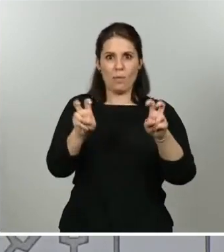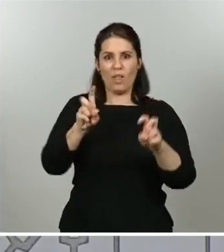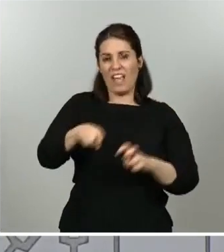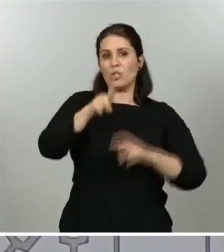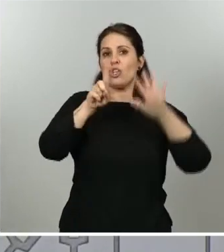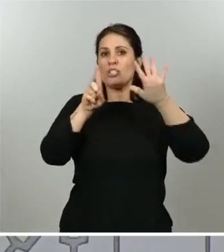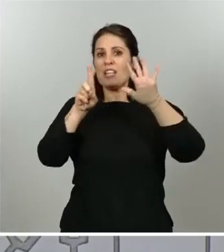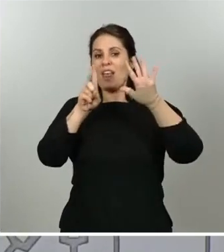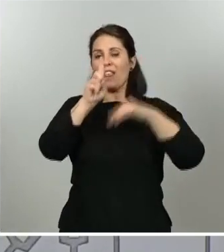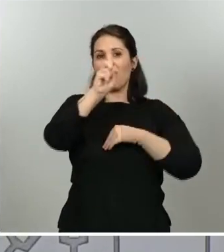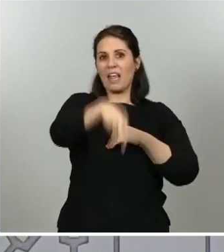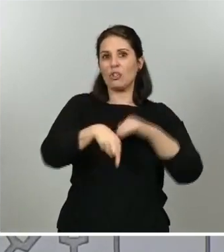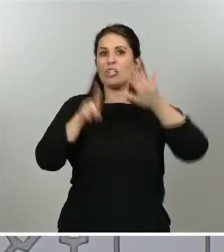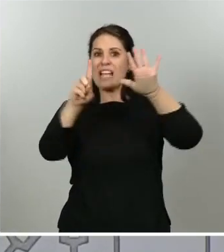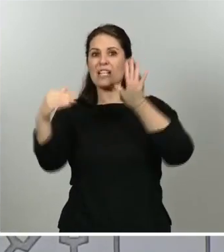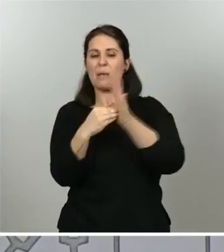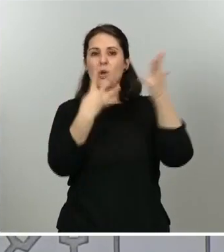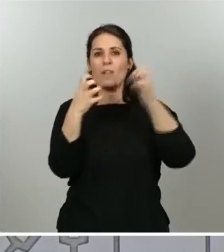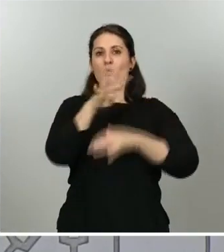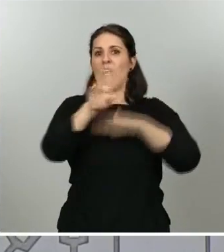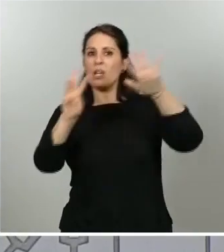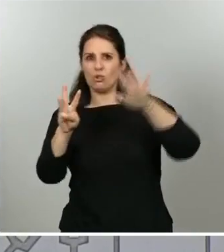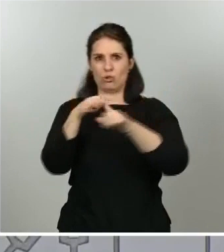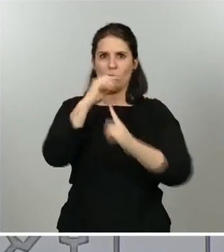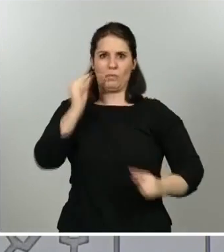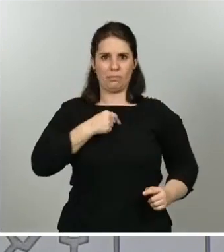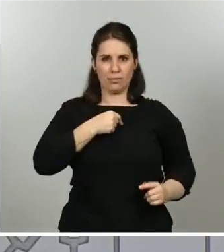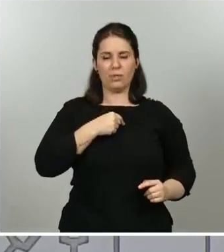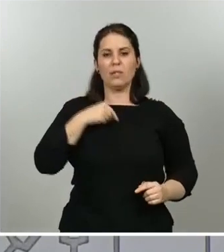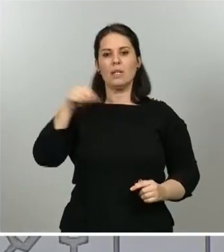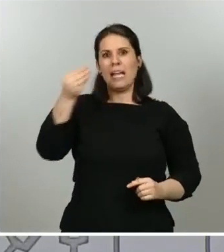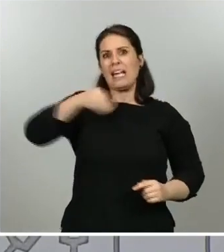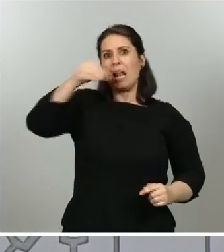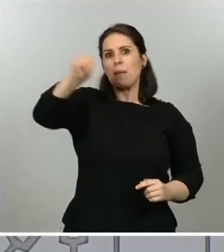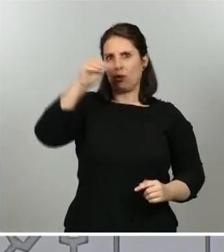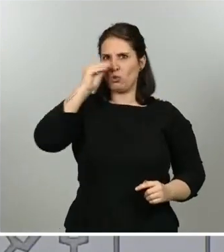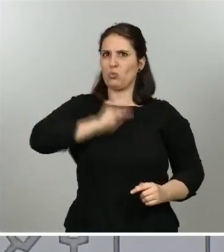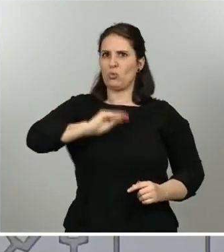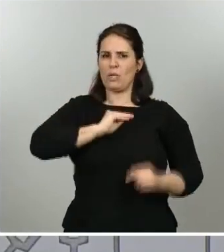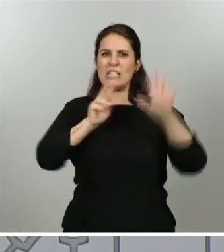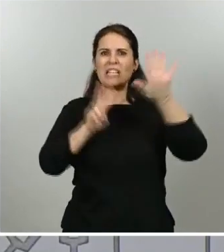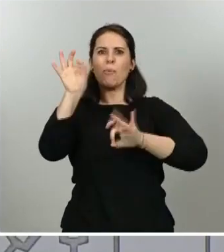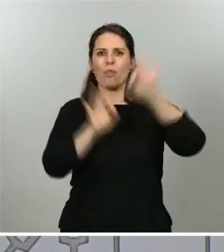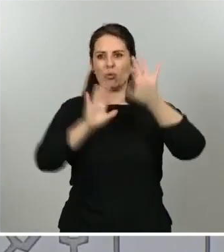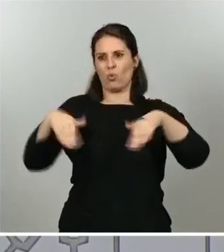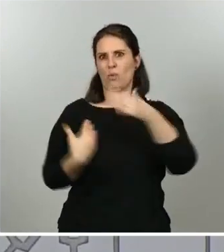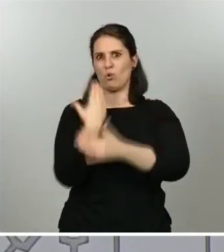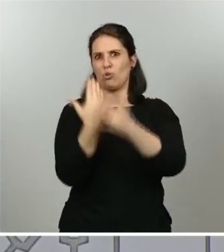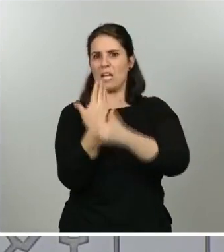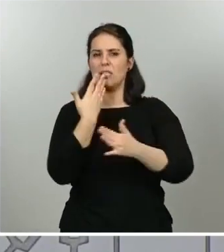106.498 casos y está teniendo incrementos importantes de hasta el 7%. En los últimos días ha rondado entre el 6 y el